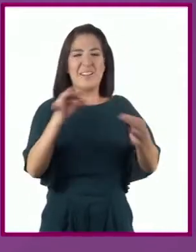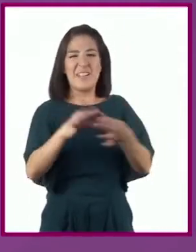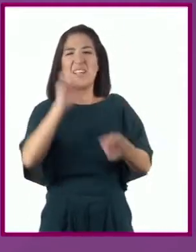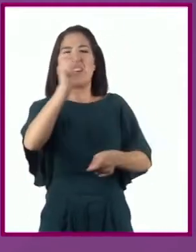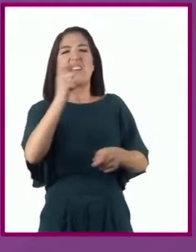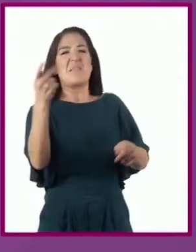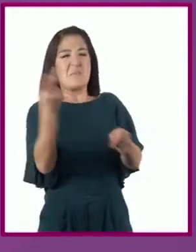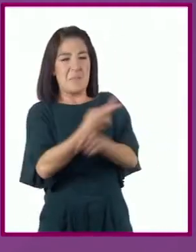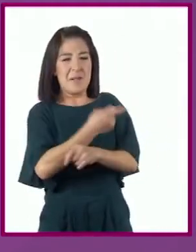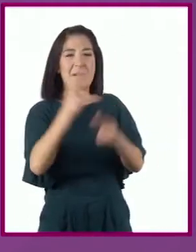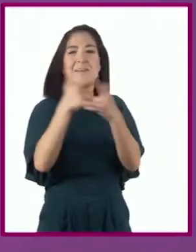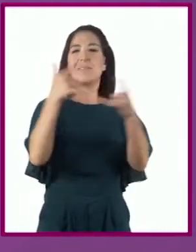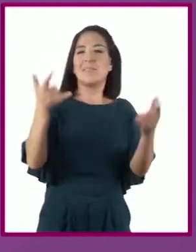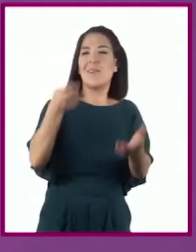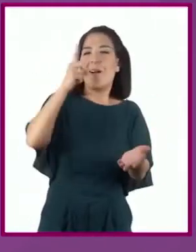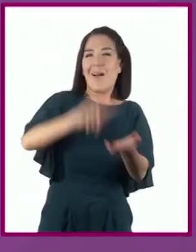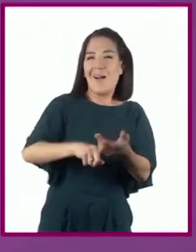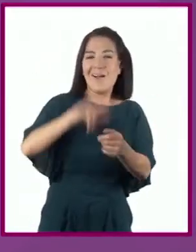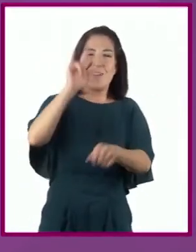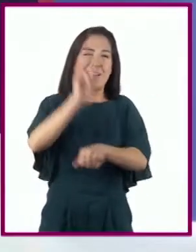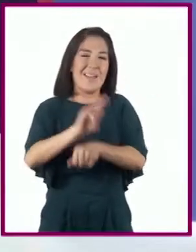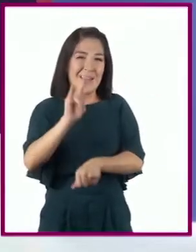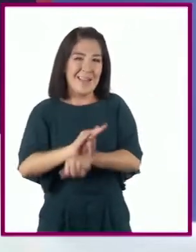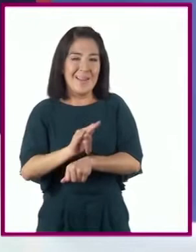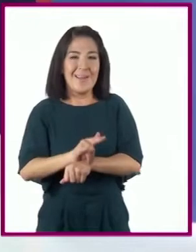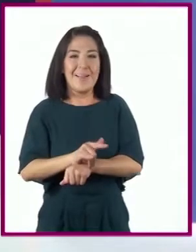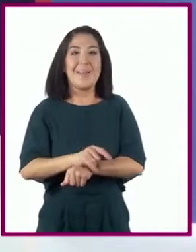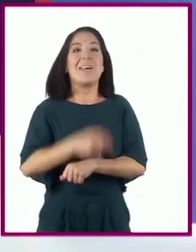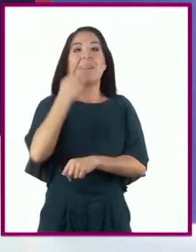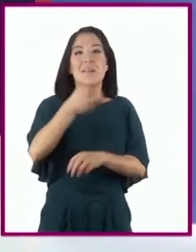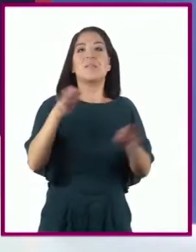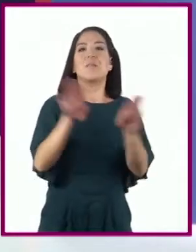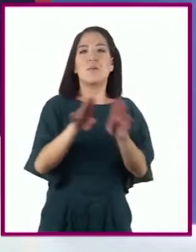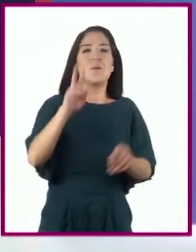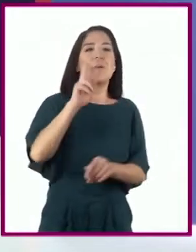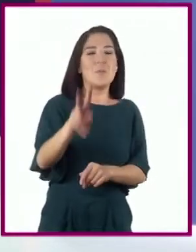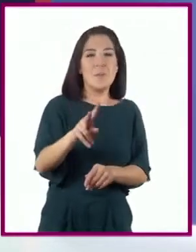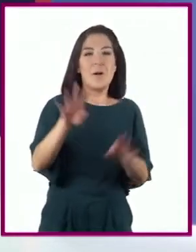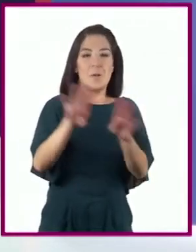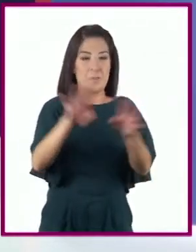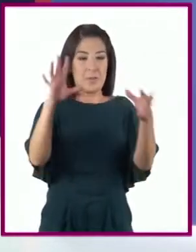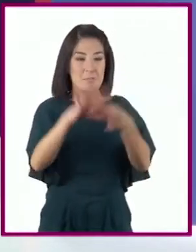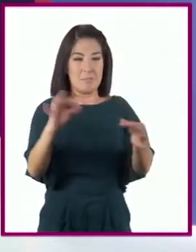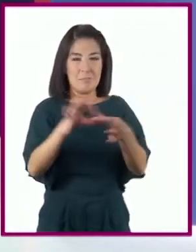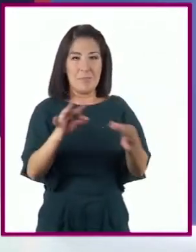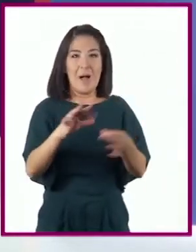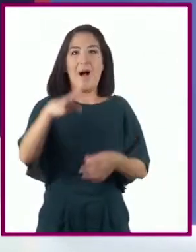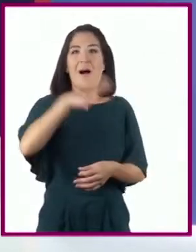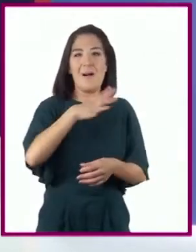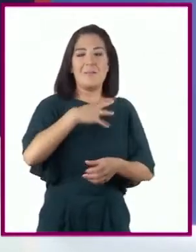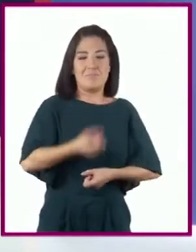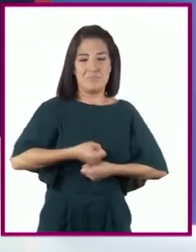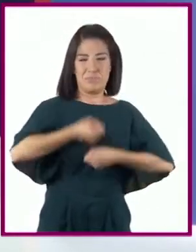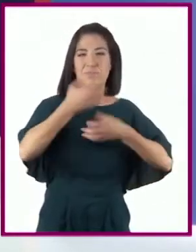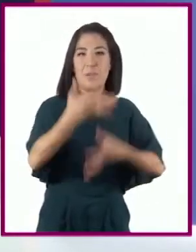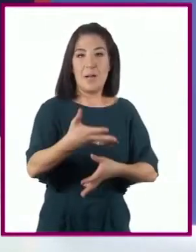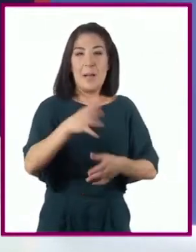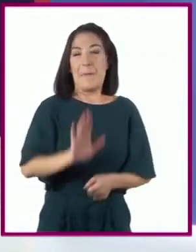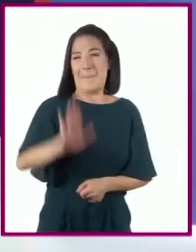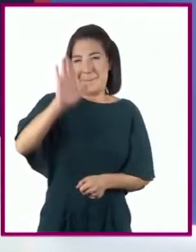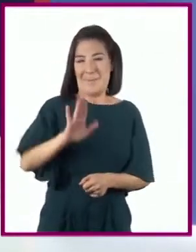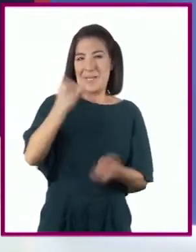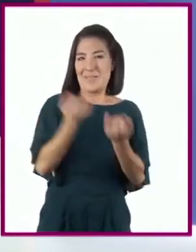hecho o una historia ficticio. Es decir, cuando narramos algo, es cuando contamos algo, como una historia real